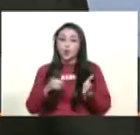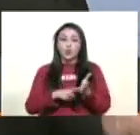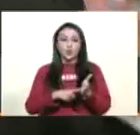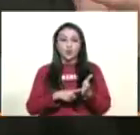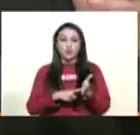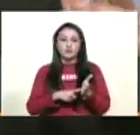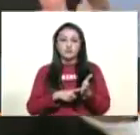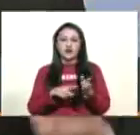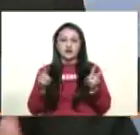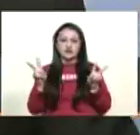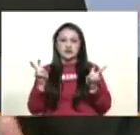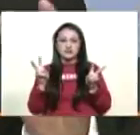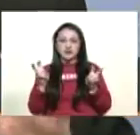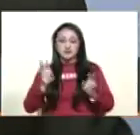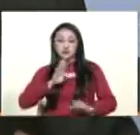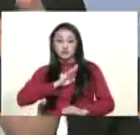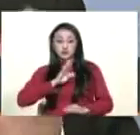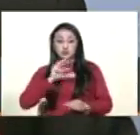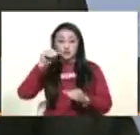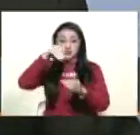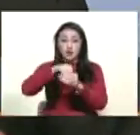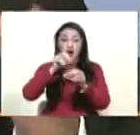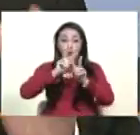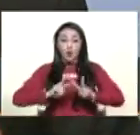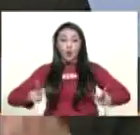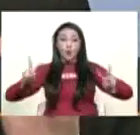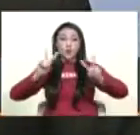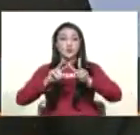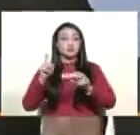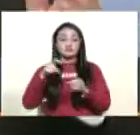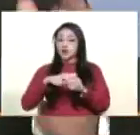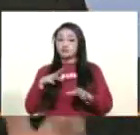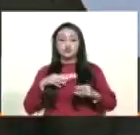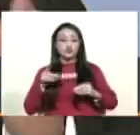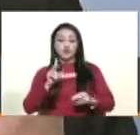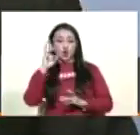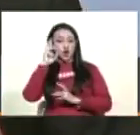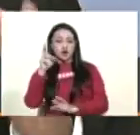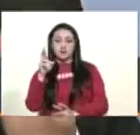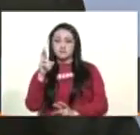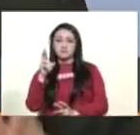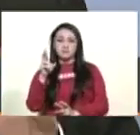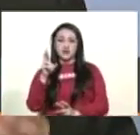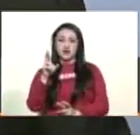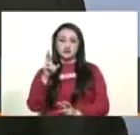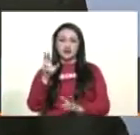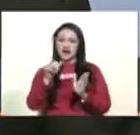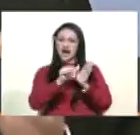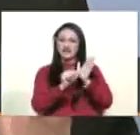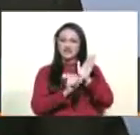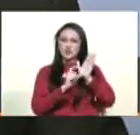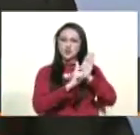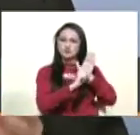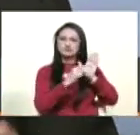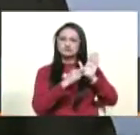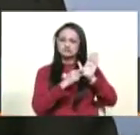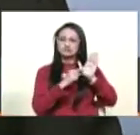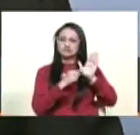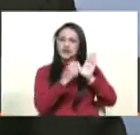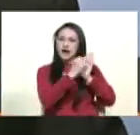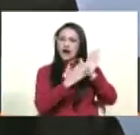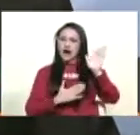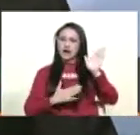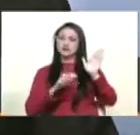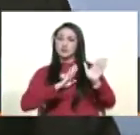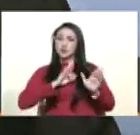elementales criterios para pertenecer a Naciones Unidas, ya que no respetan ni el más elemental artículo y principio de su Carta